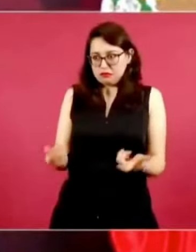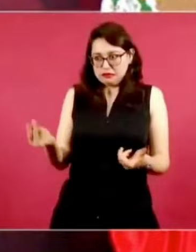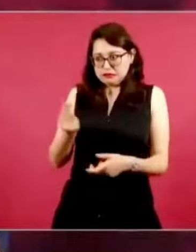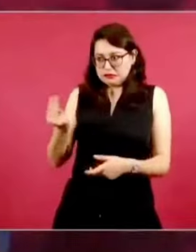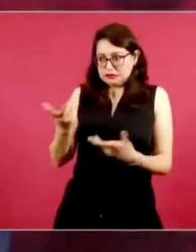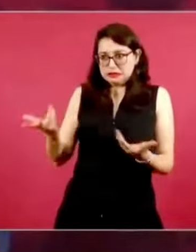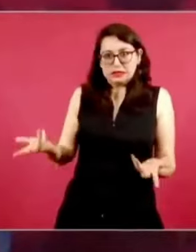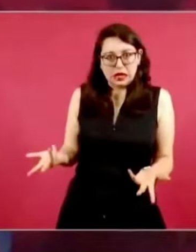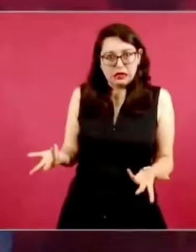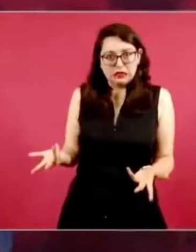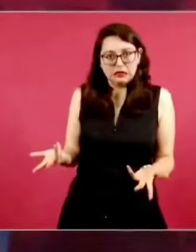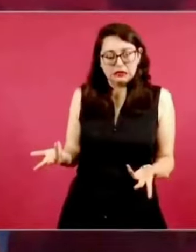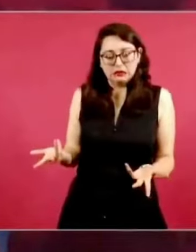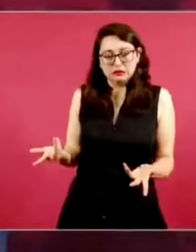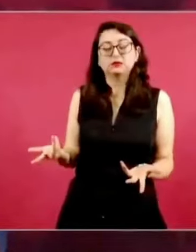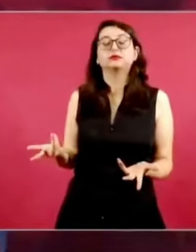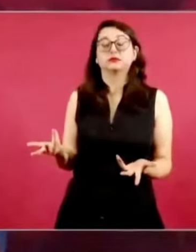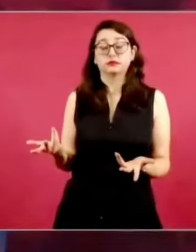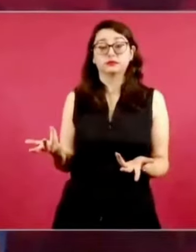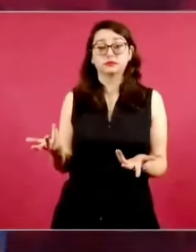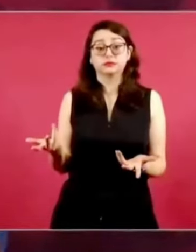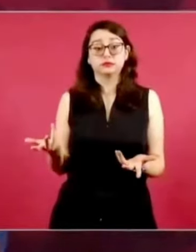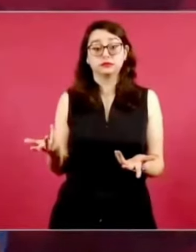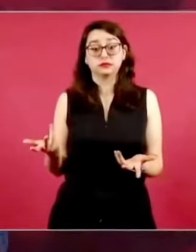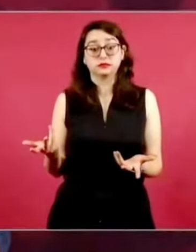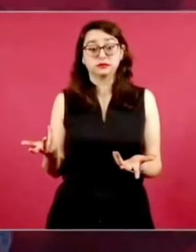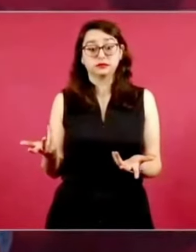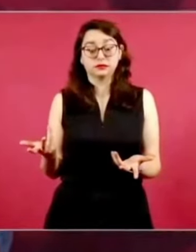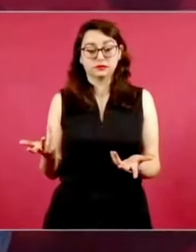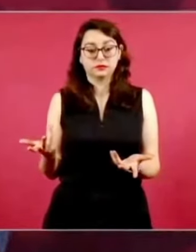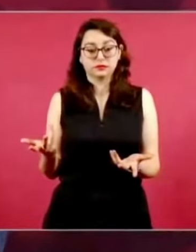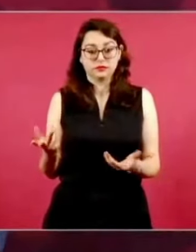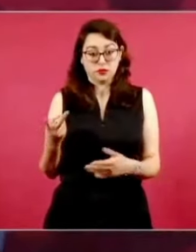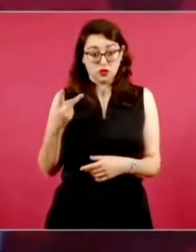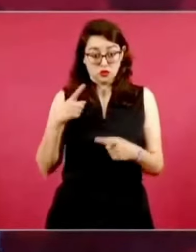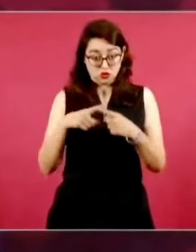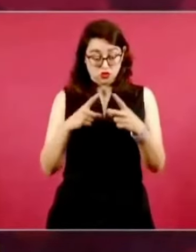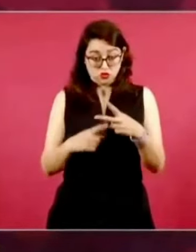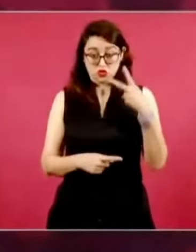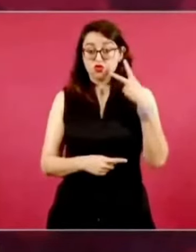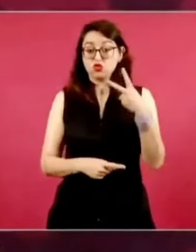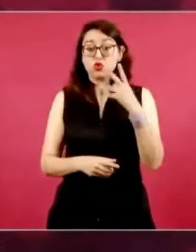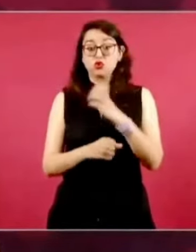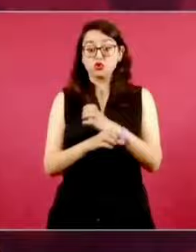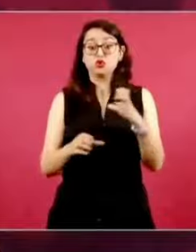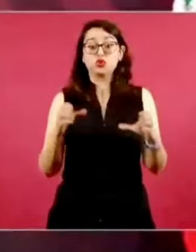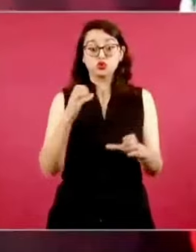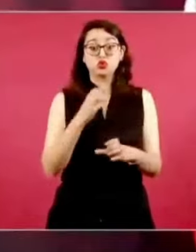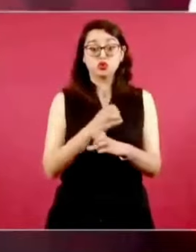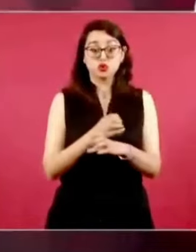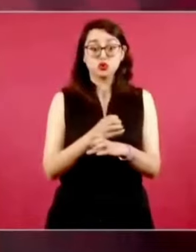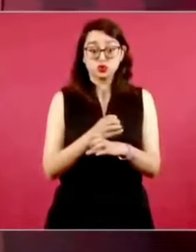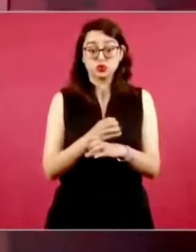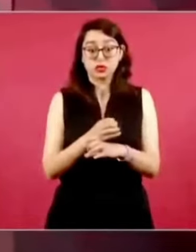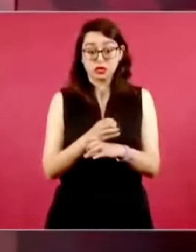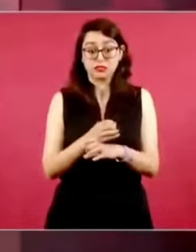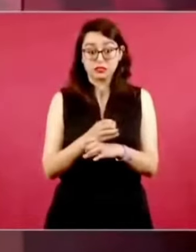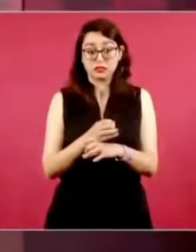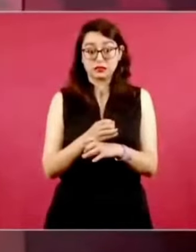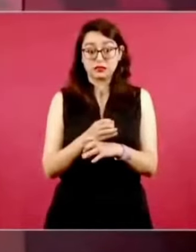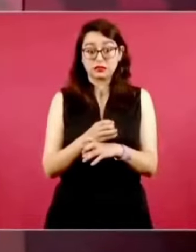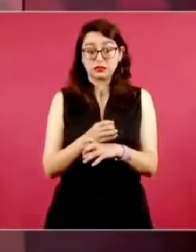pudo fueron dos válvulas que sirvieron mucho para quitar la